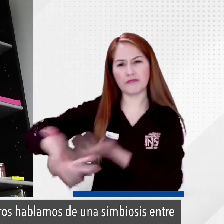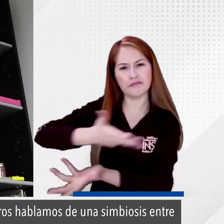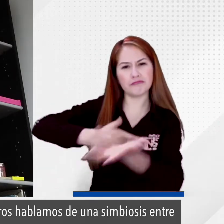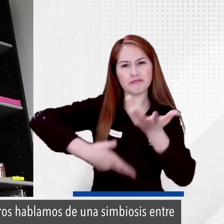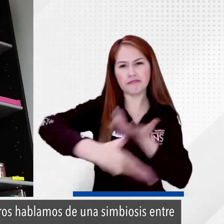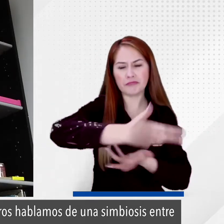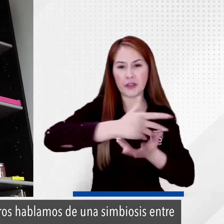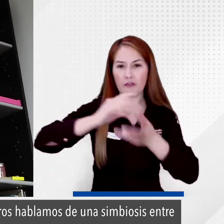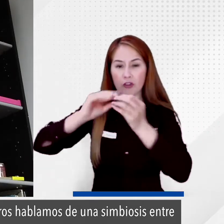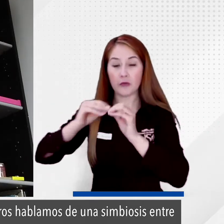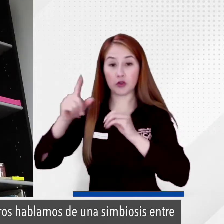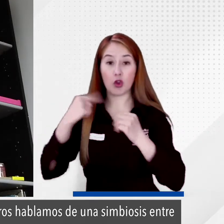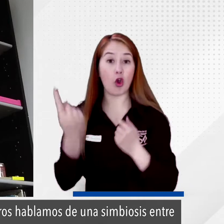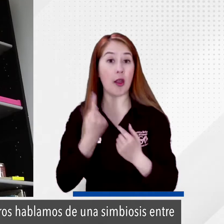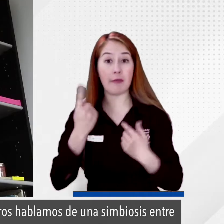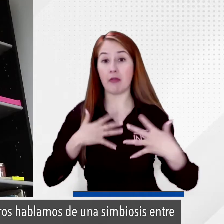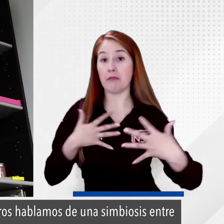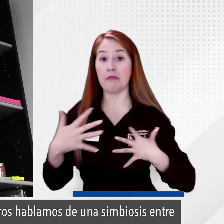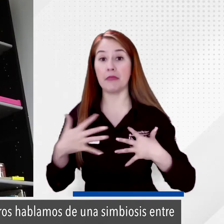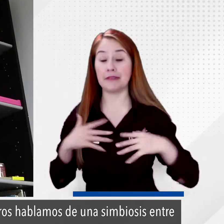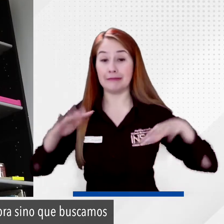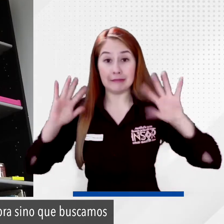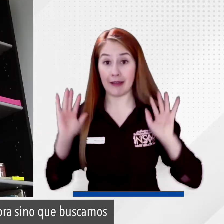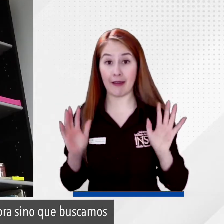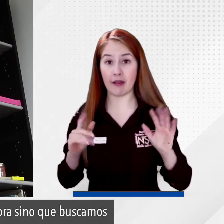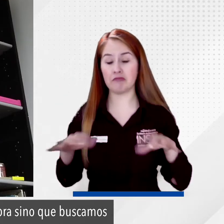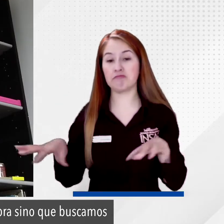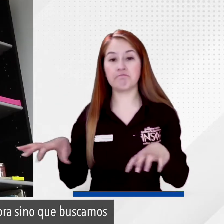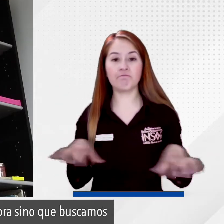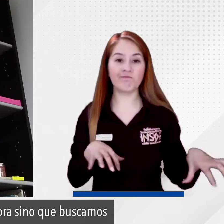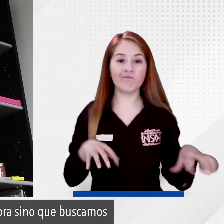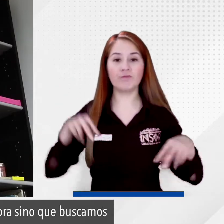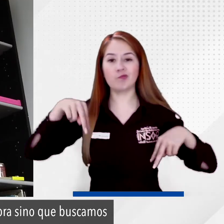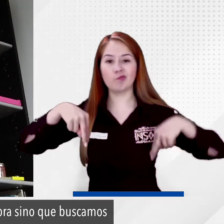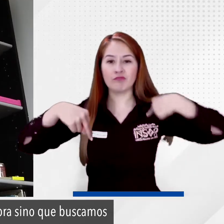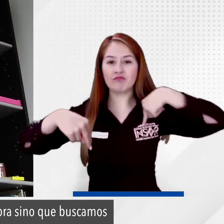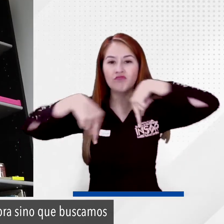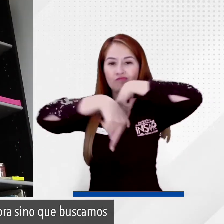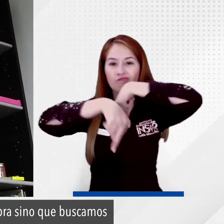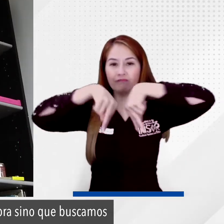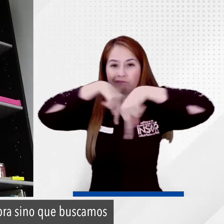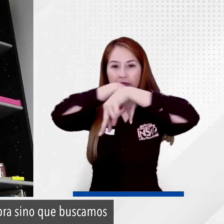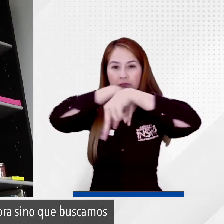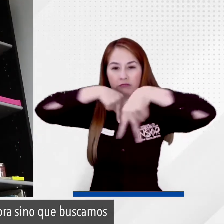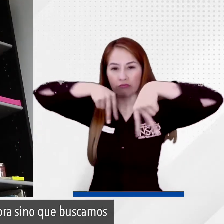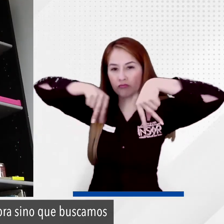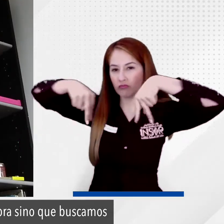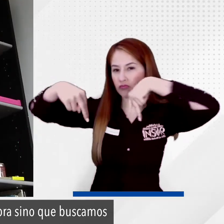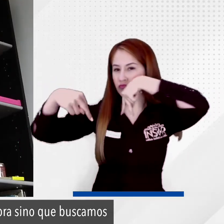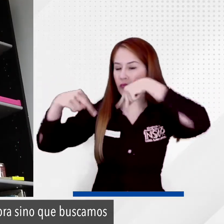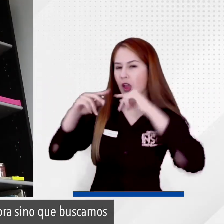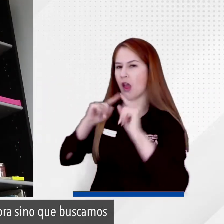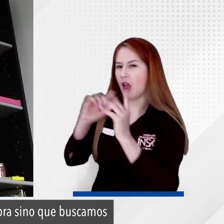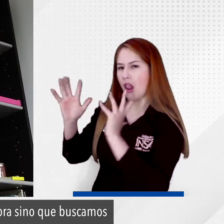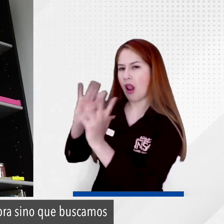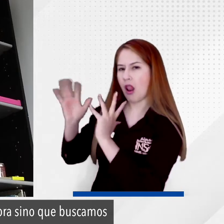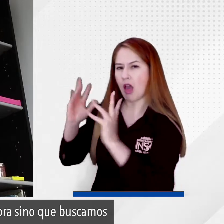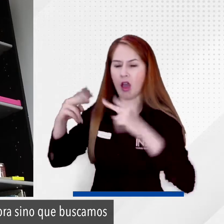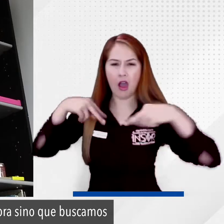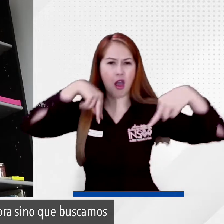quedamos solamente con el lenguaje escénico, ¿cierto? En donde está el cuerpo, ¿cierto?